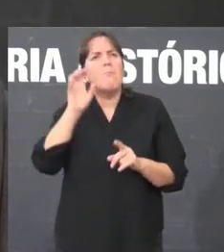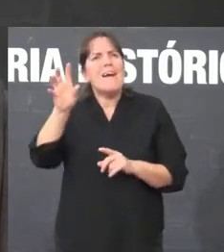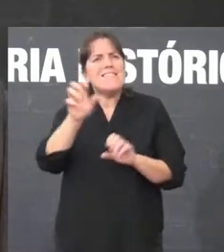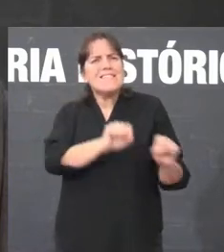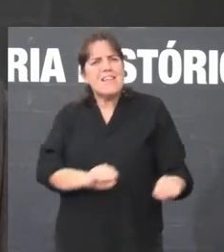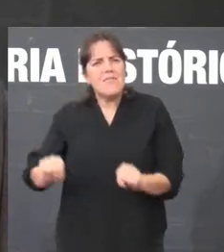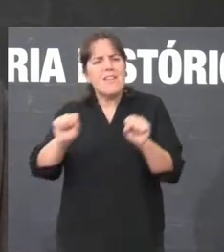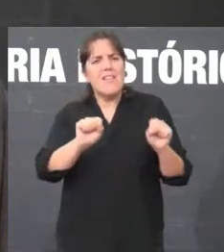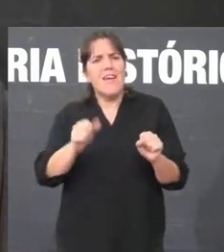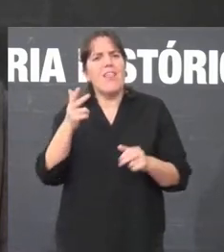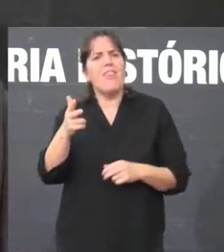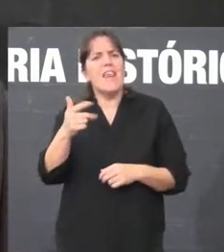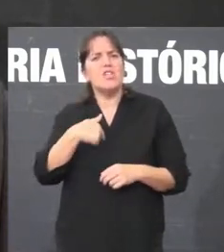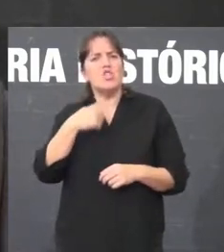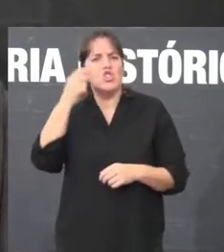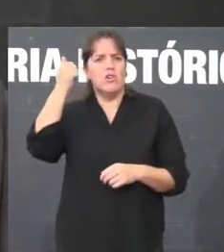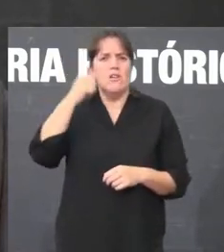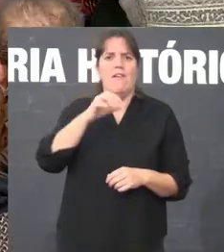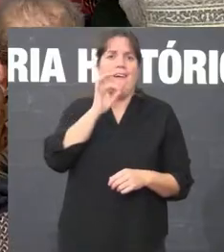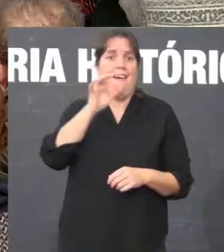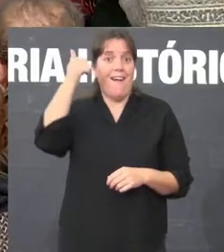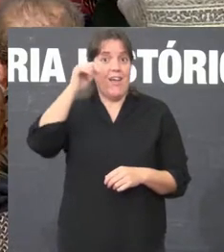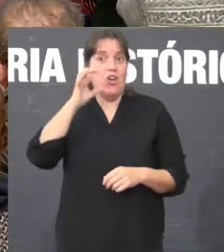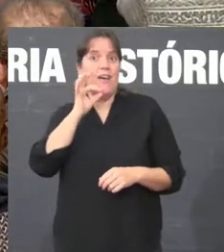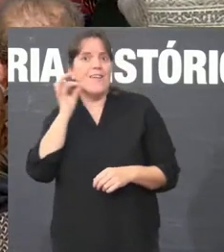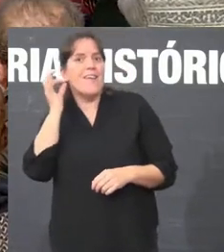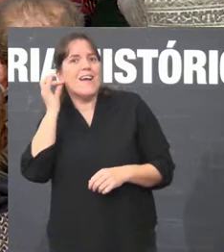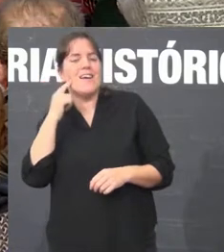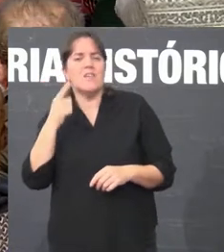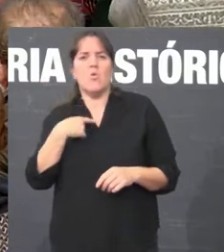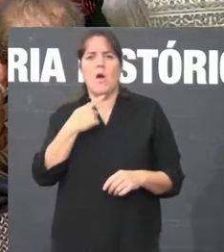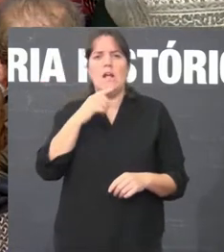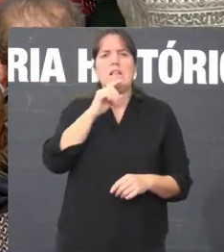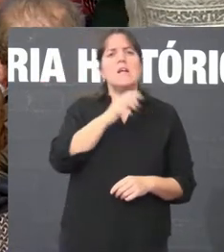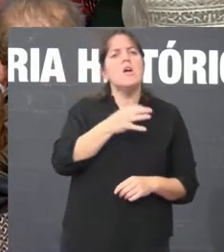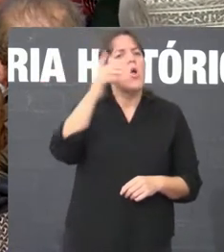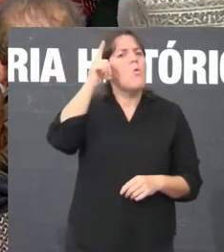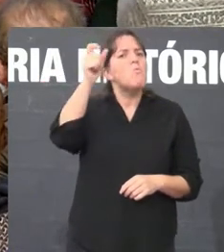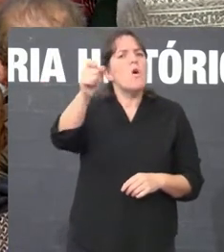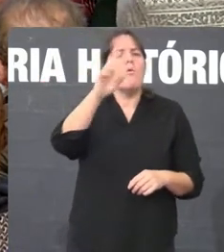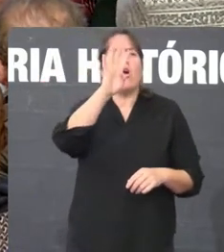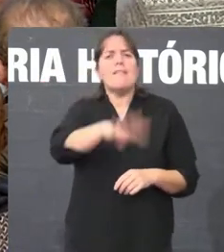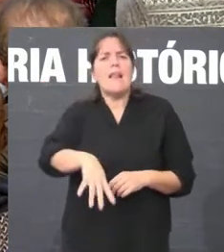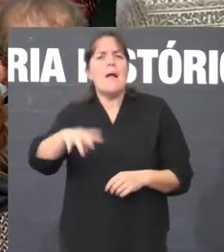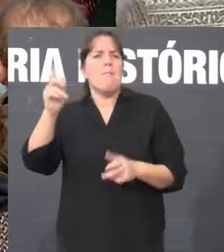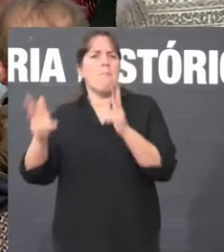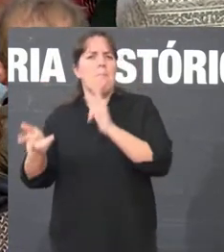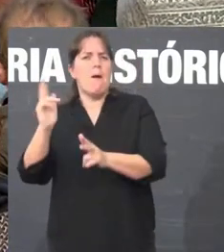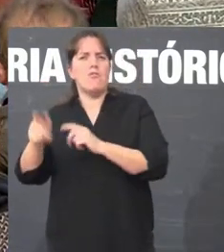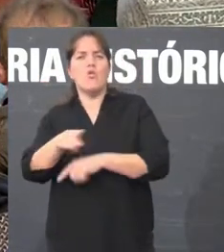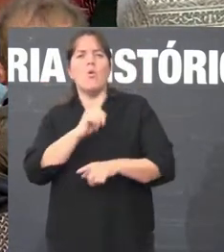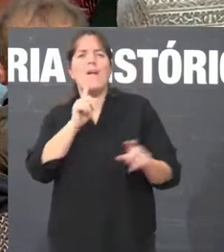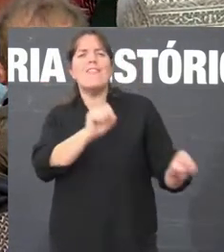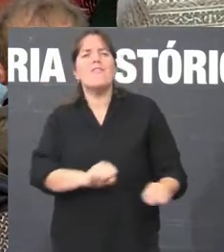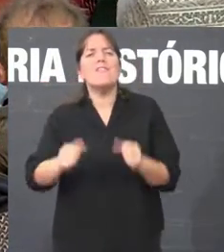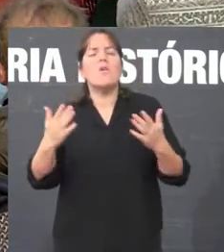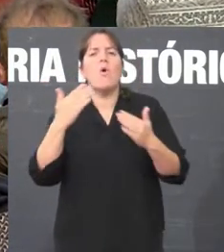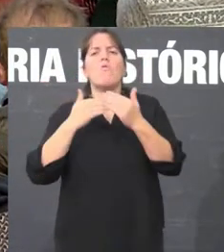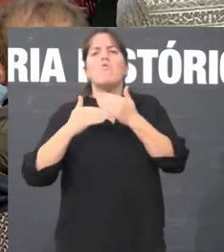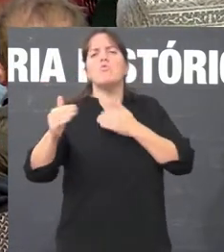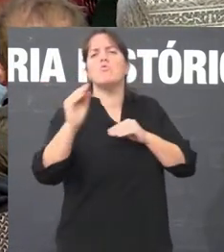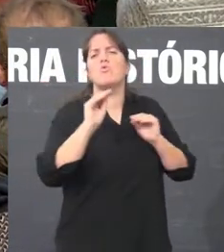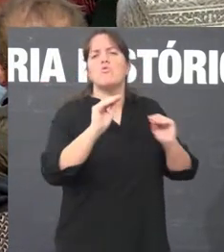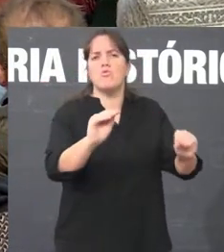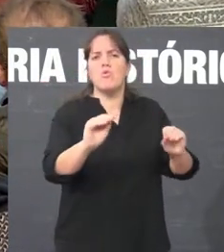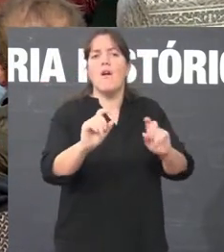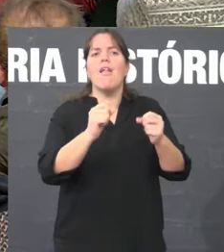das galegas e dos galegos no noso caso, do pobo catalán ou do pobo vasco a decidir o seu futuro, e defender condicións de vida que che permitan vivir e